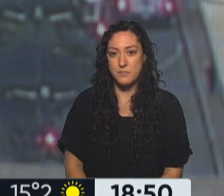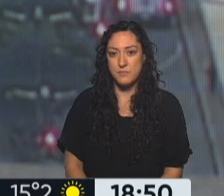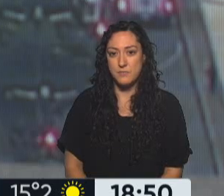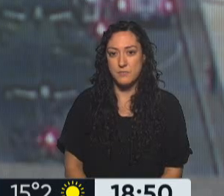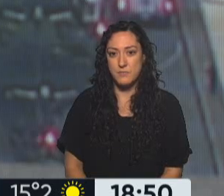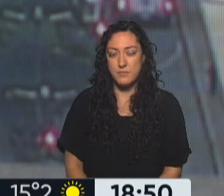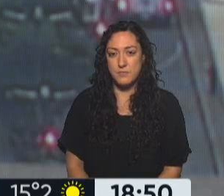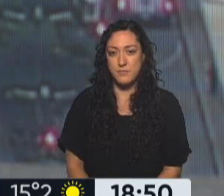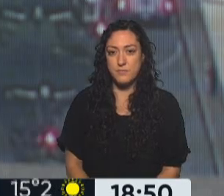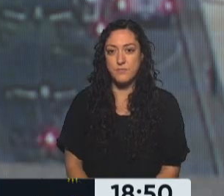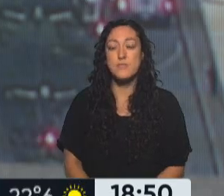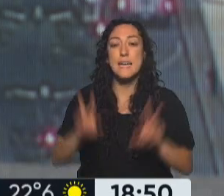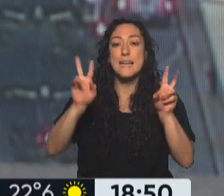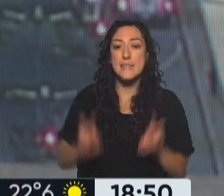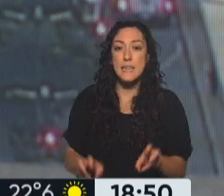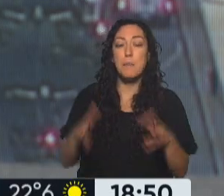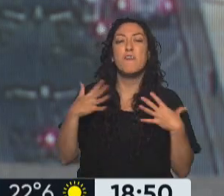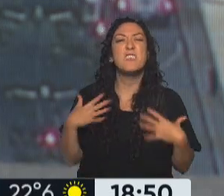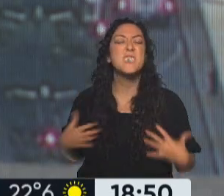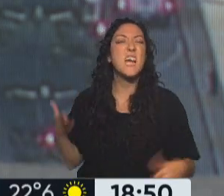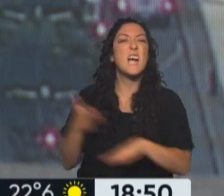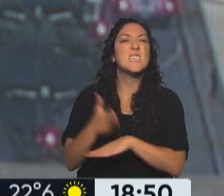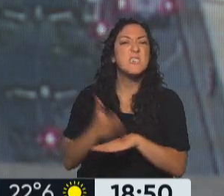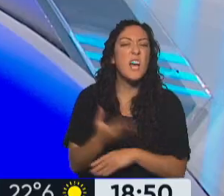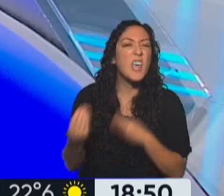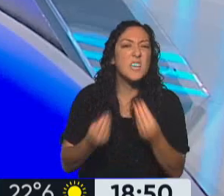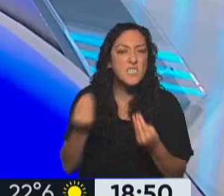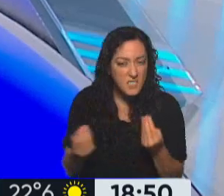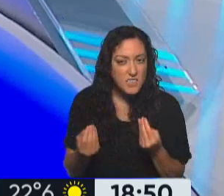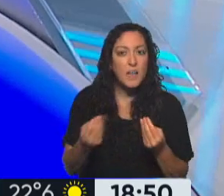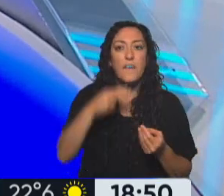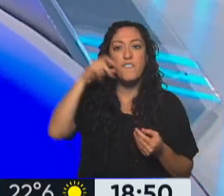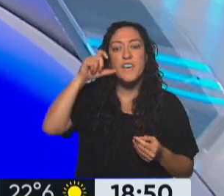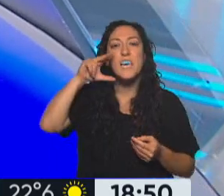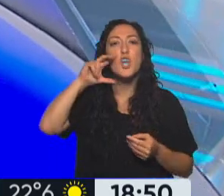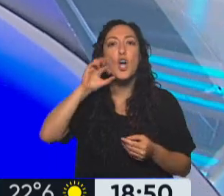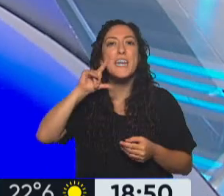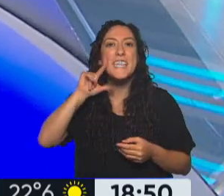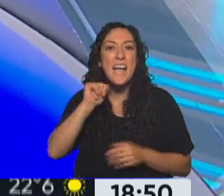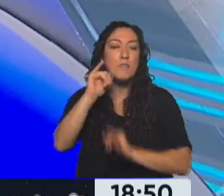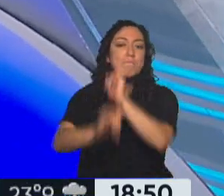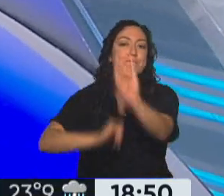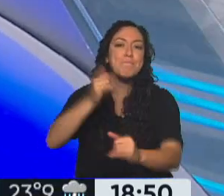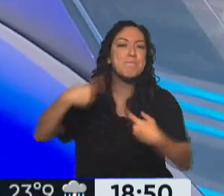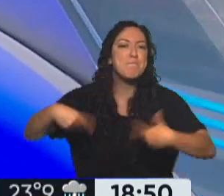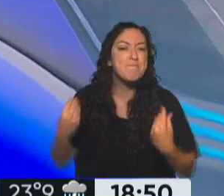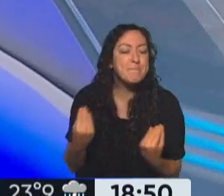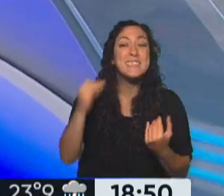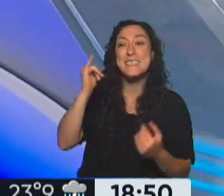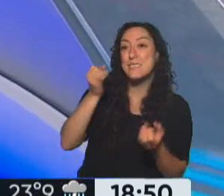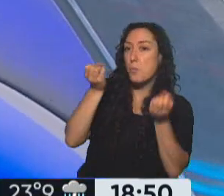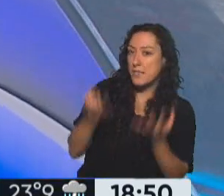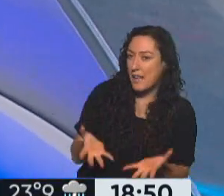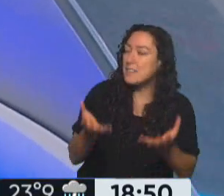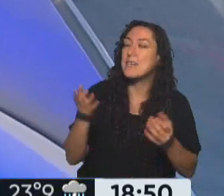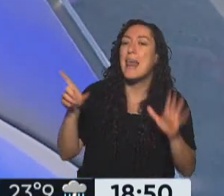Vamos a hablar ahora de la accesibilidad física. ¿Qué es? Está Verónica González para respondernos. ¿Qué es, Vero? Bienvenida. ¿Cómo estás, Pablo? Sí, vamos a